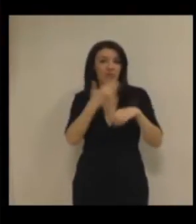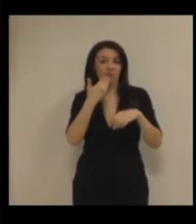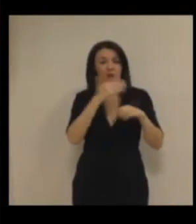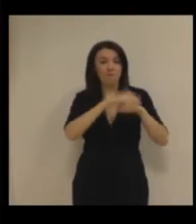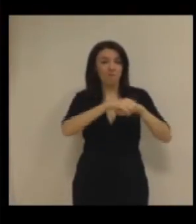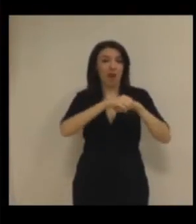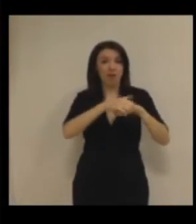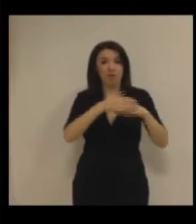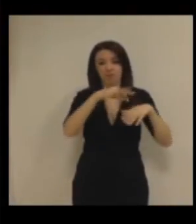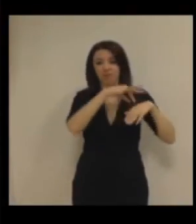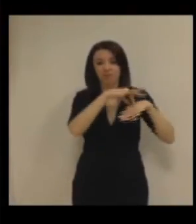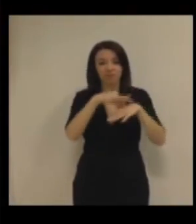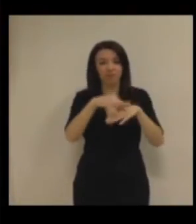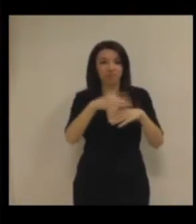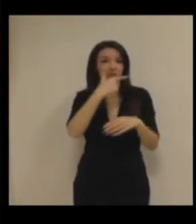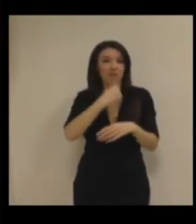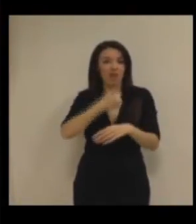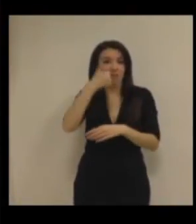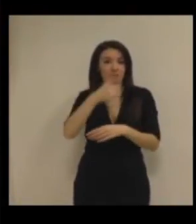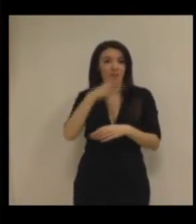pueda para